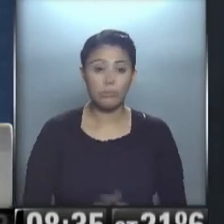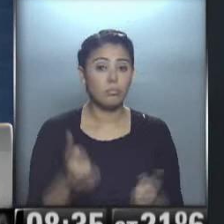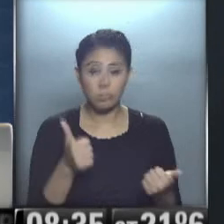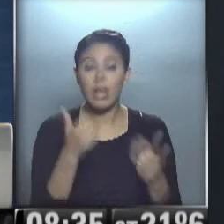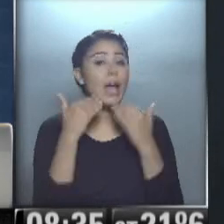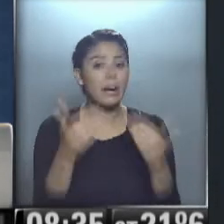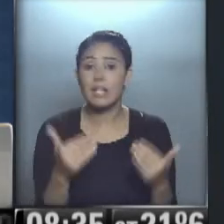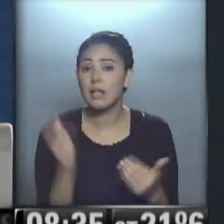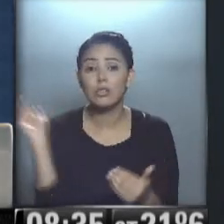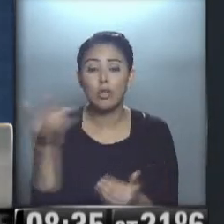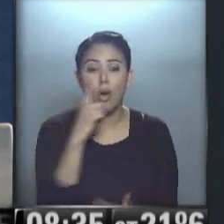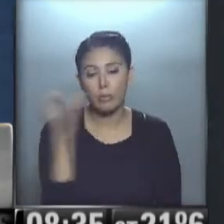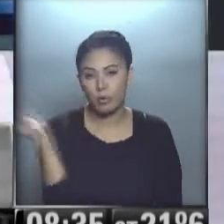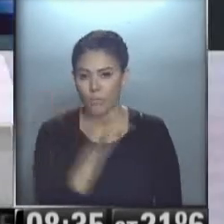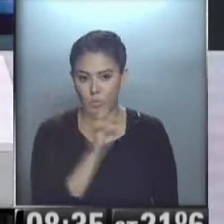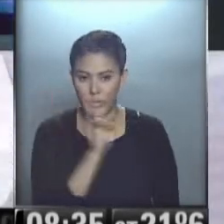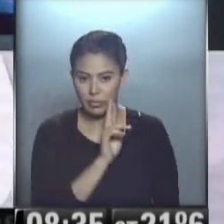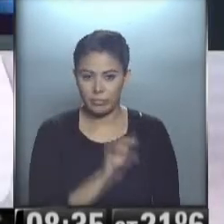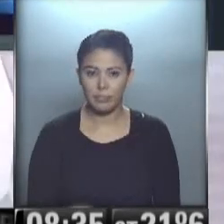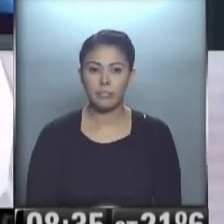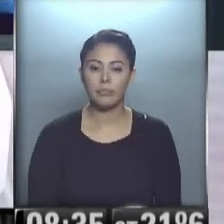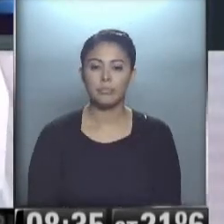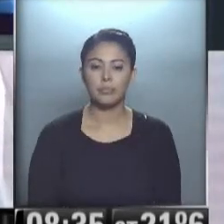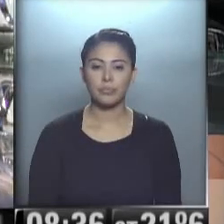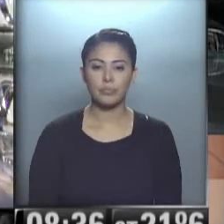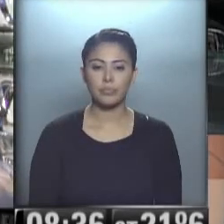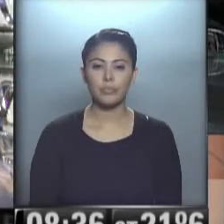Muy bien, muchísimas gracias a todos y a todas.